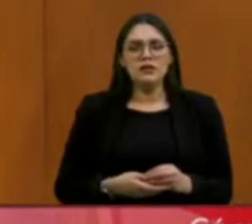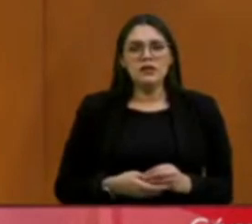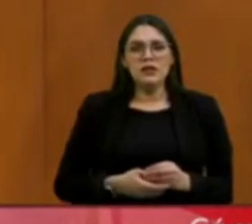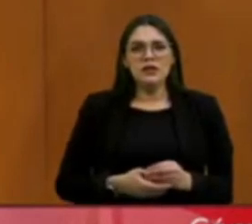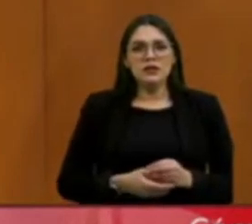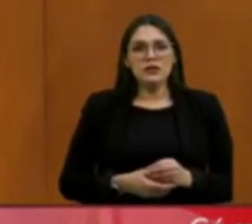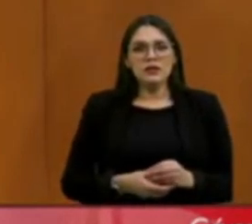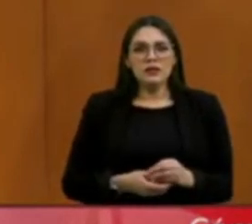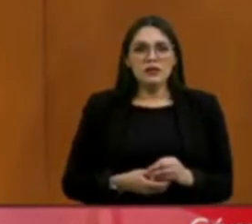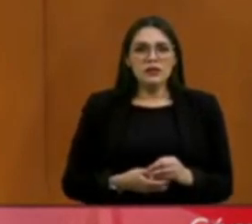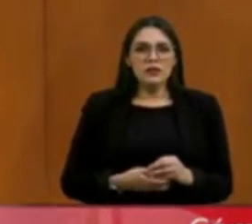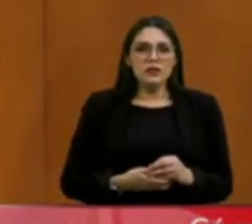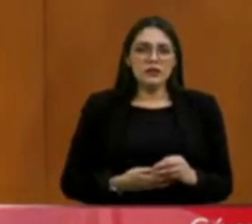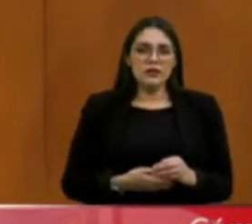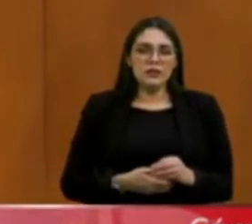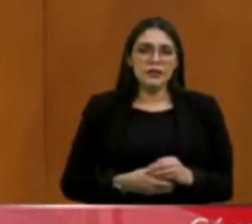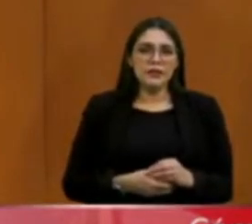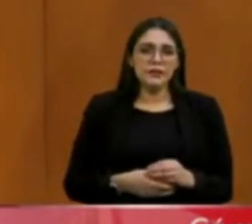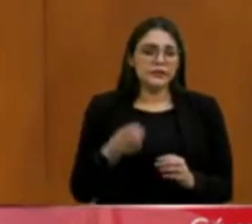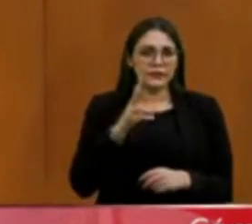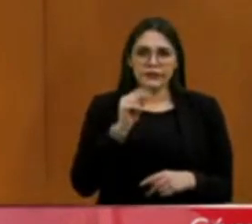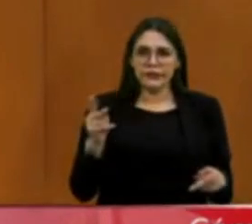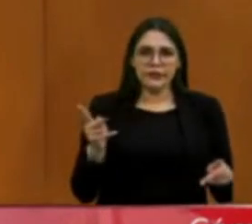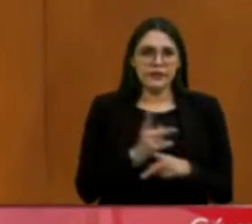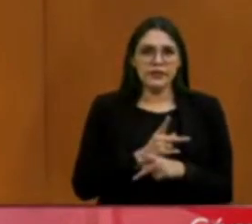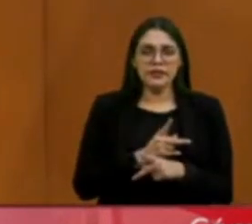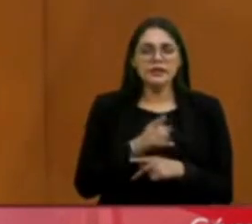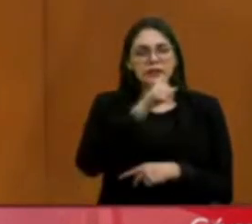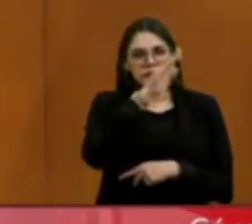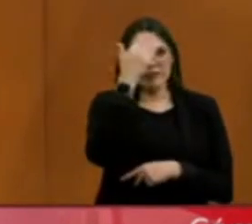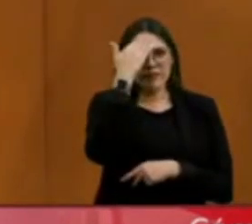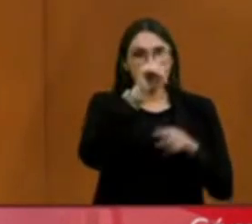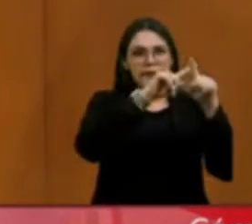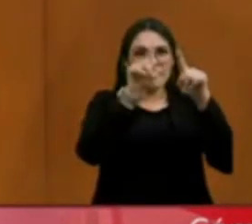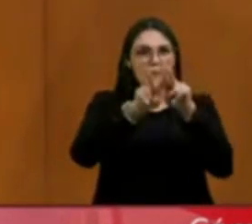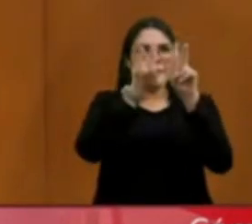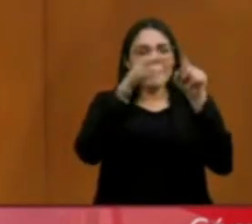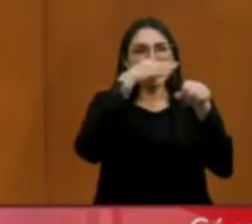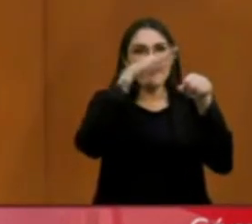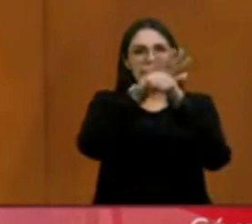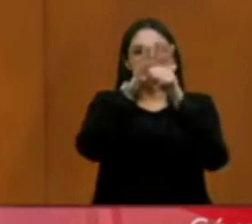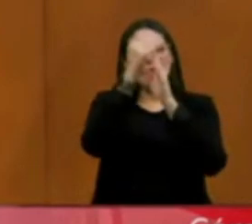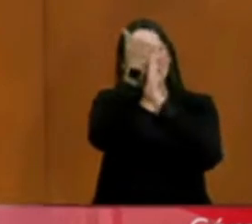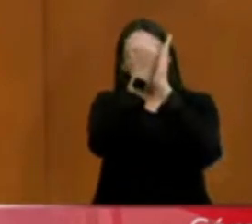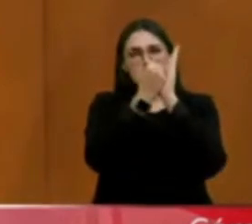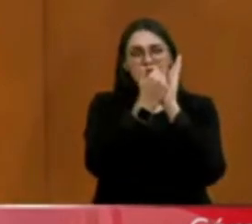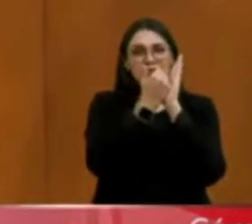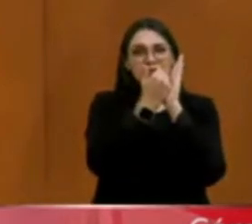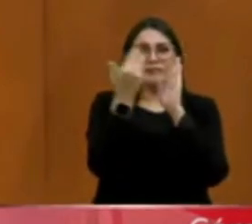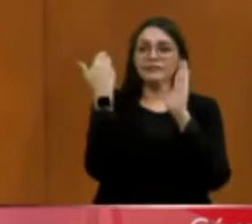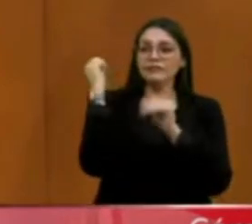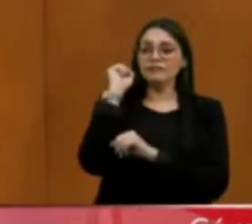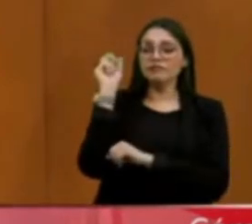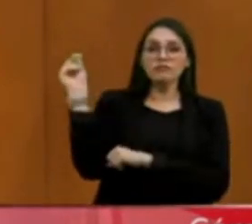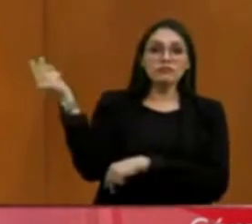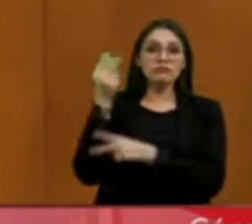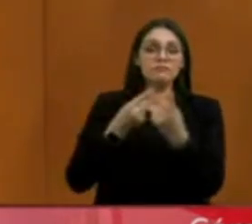jueces. No es así. Y conocen los términos de la convocatoria. Qué lástima que no vinieron el